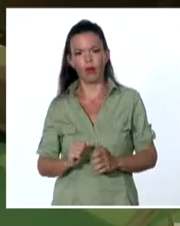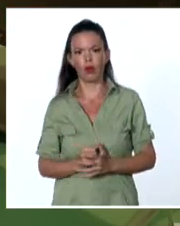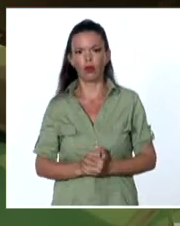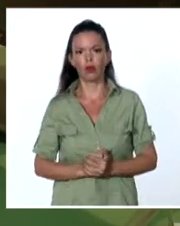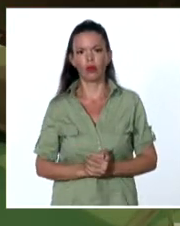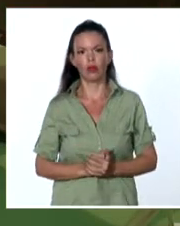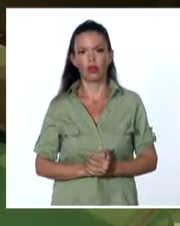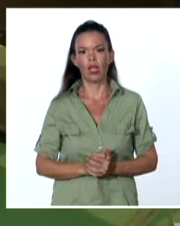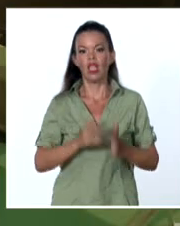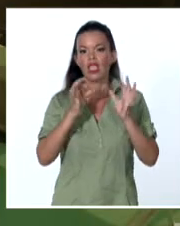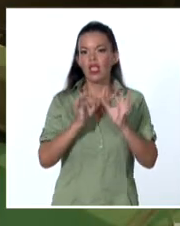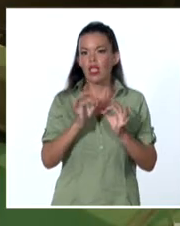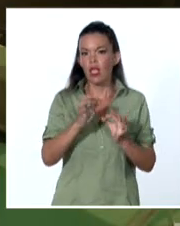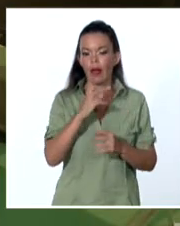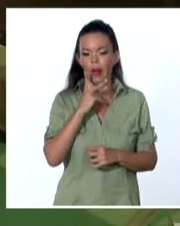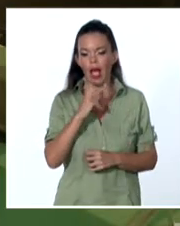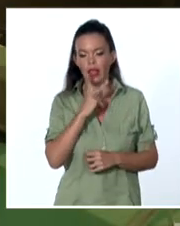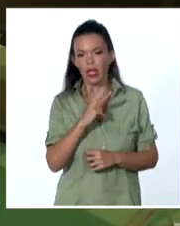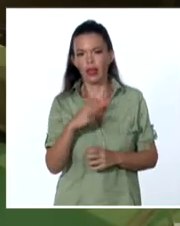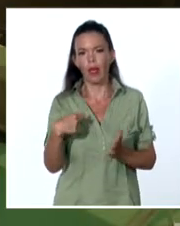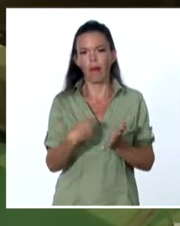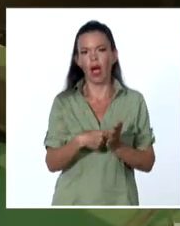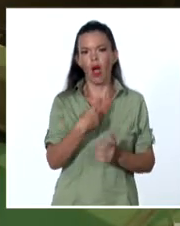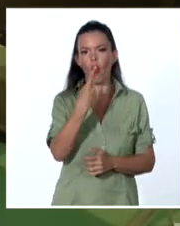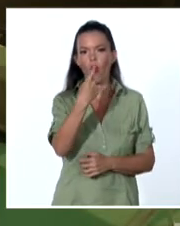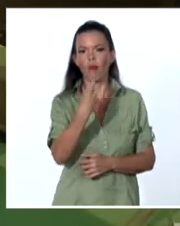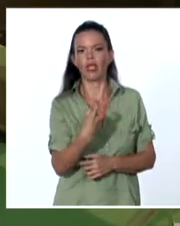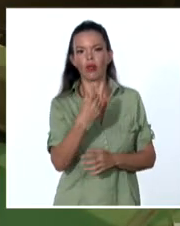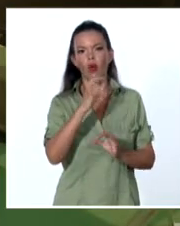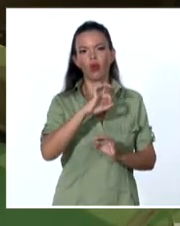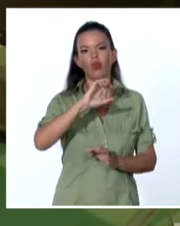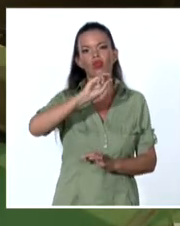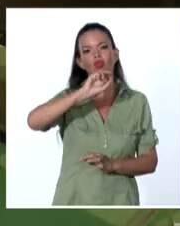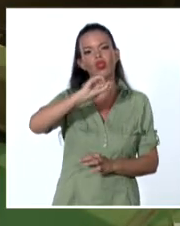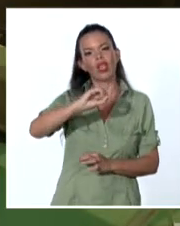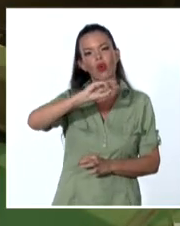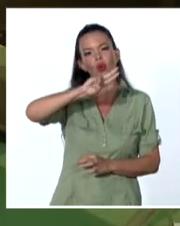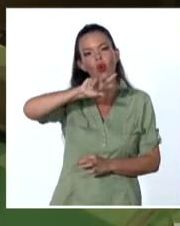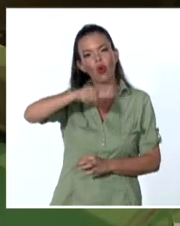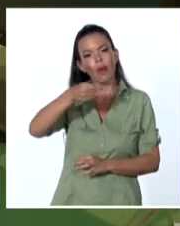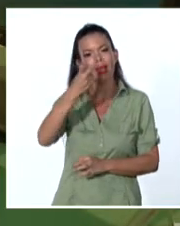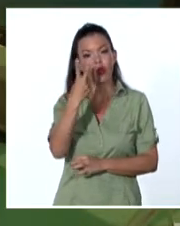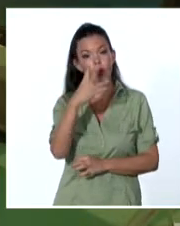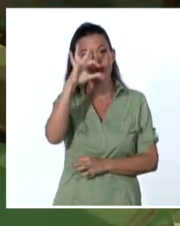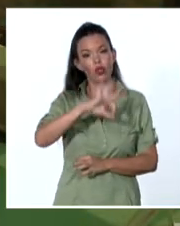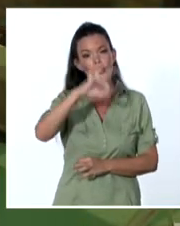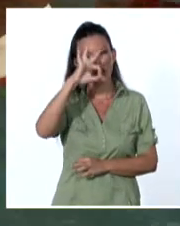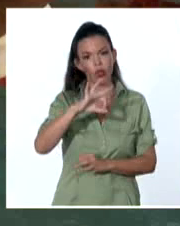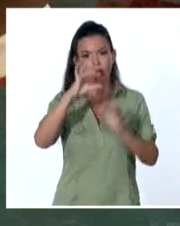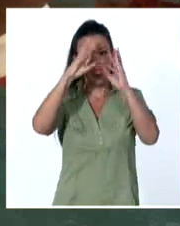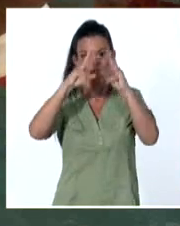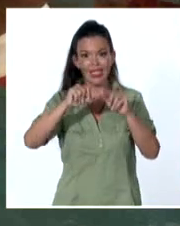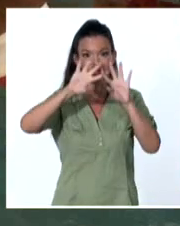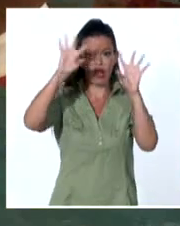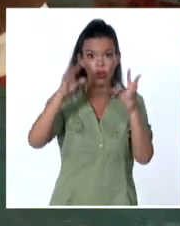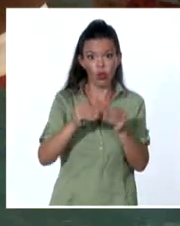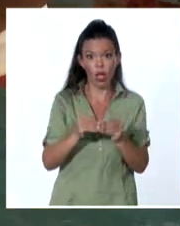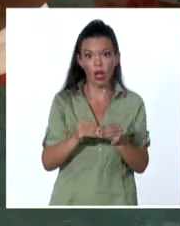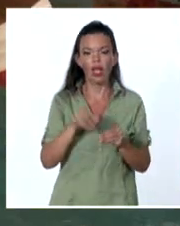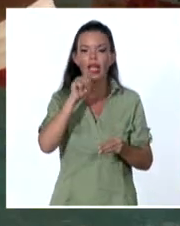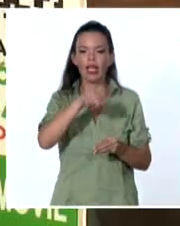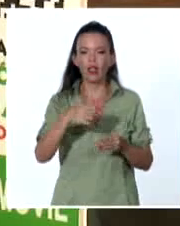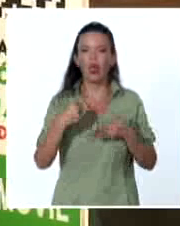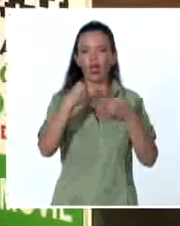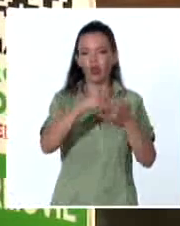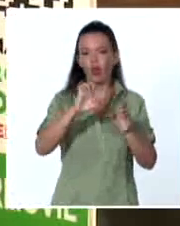operación realizada y 0,2% del total del monto total de las operaciones. Dentro del plan para